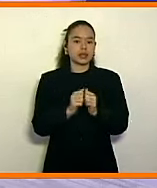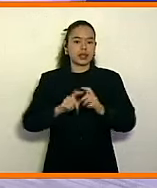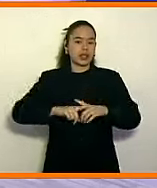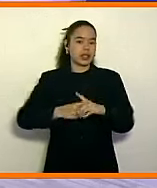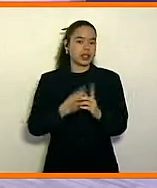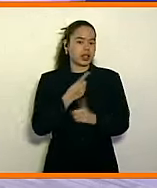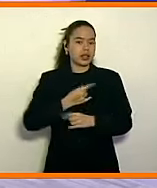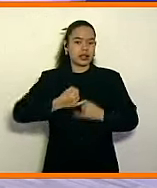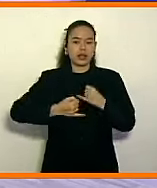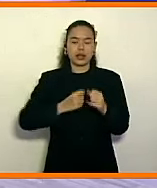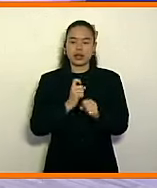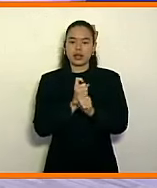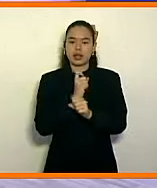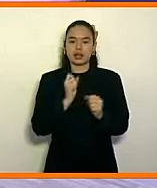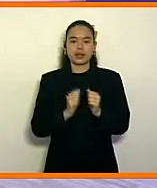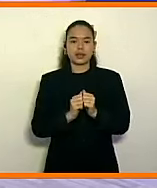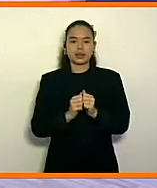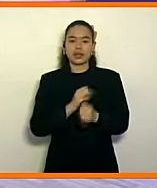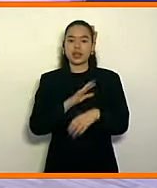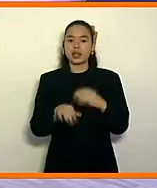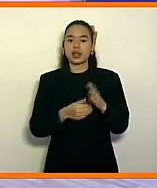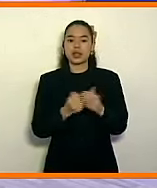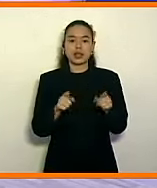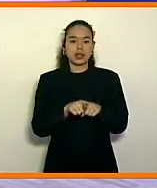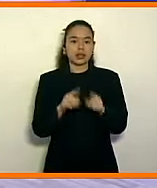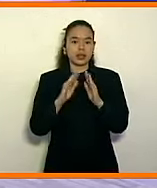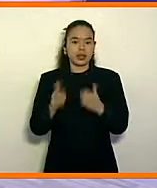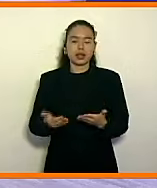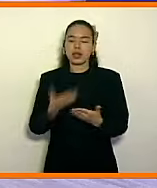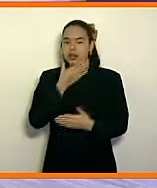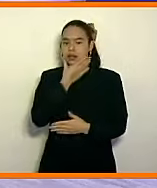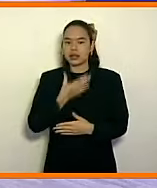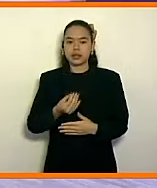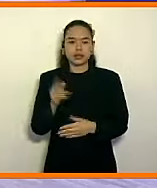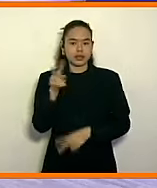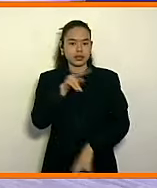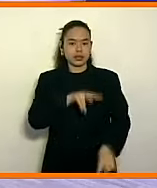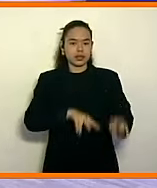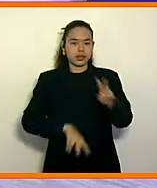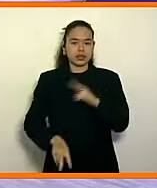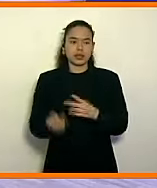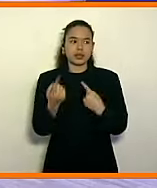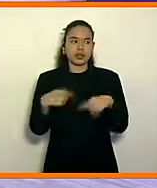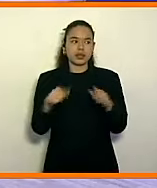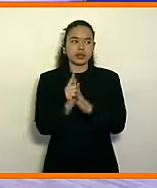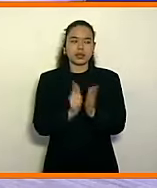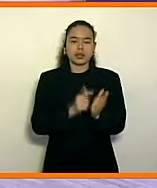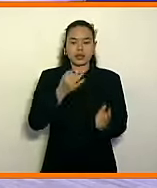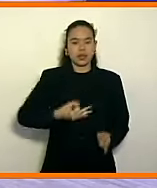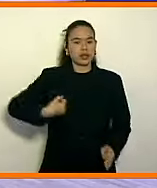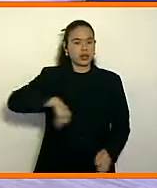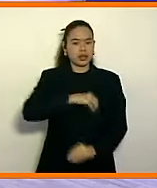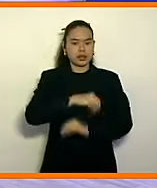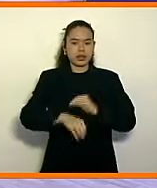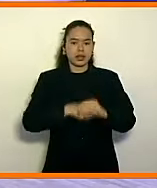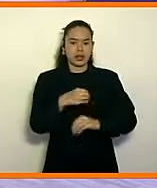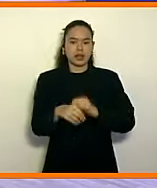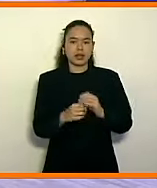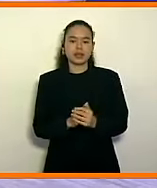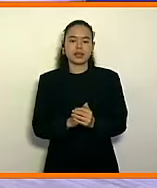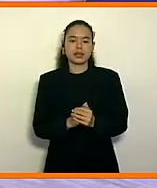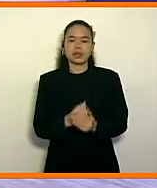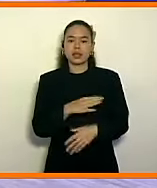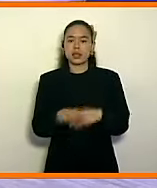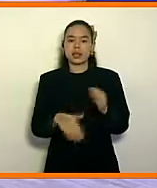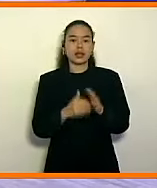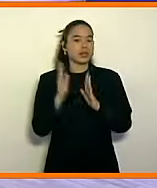diversión pegando y ganando. Asimismo, te damos la bienvenida y gracias al notario, quien da fe y legalidad a cada uno de nuestros sorteos.